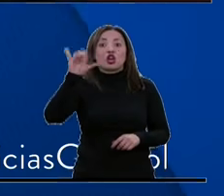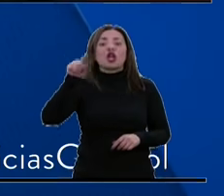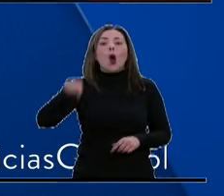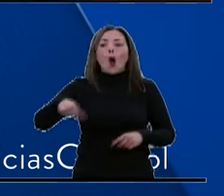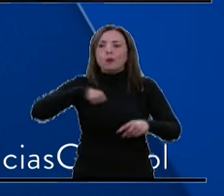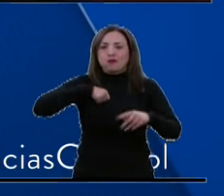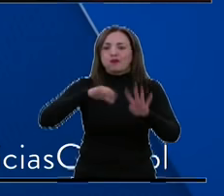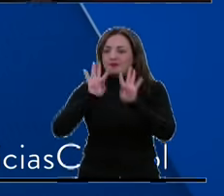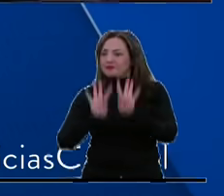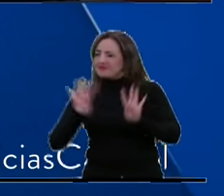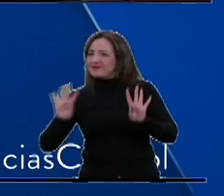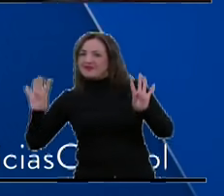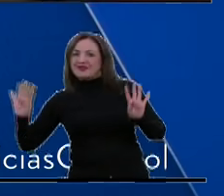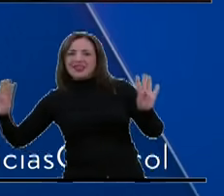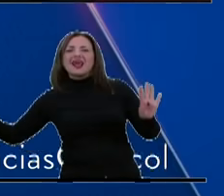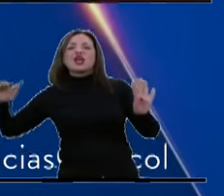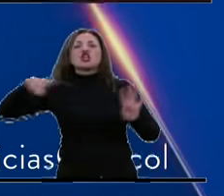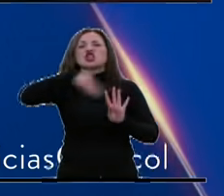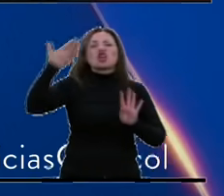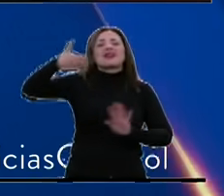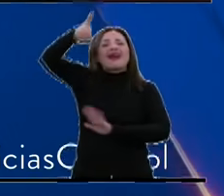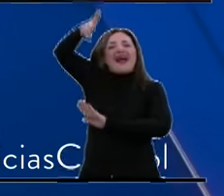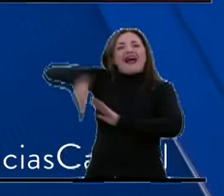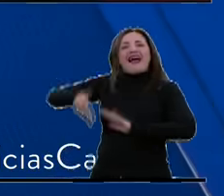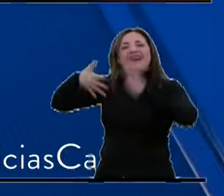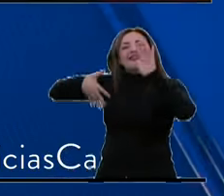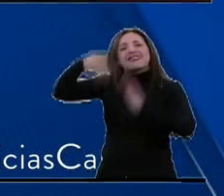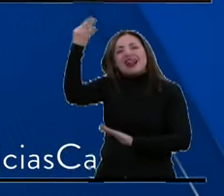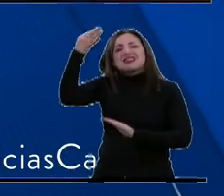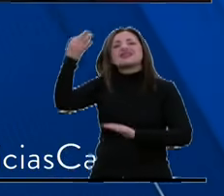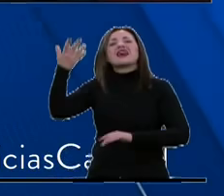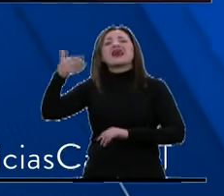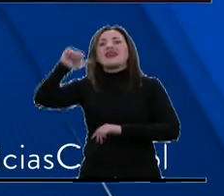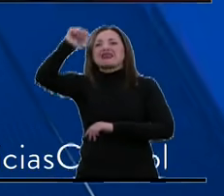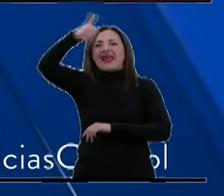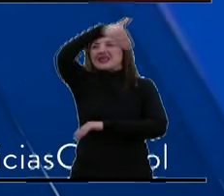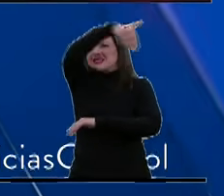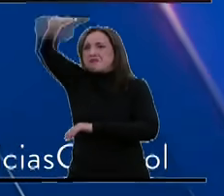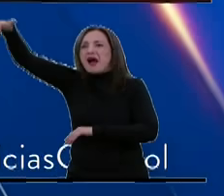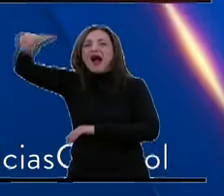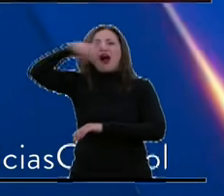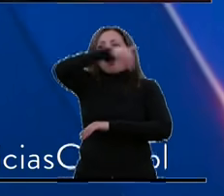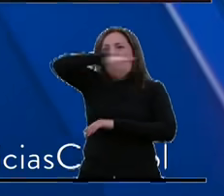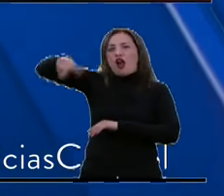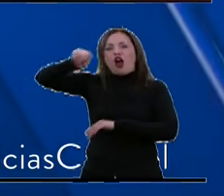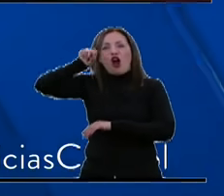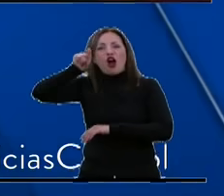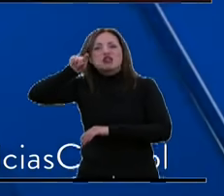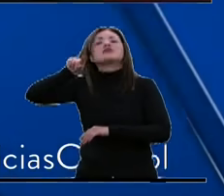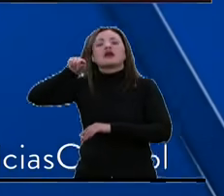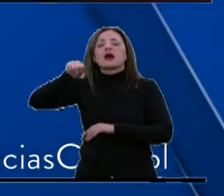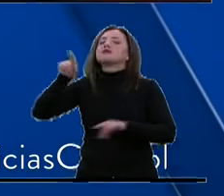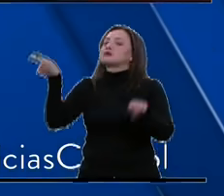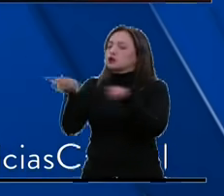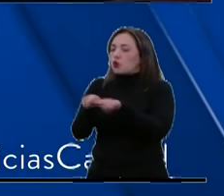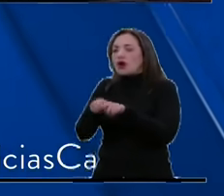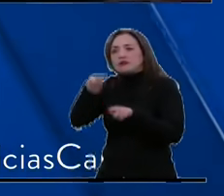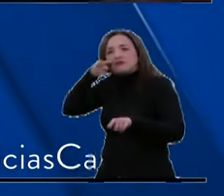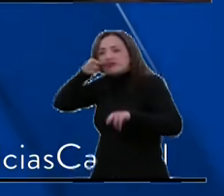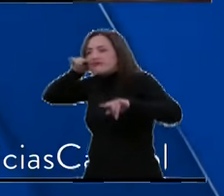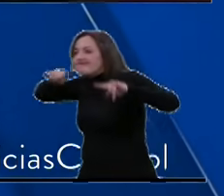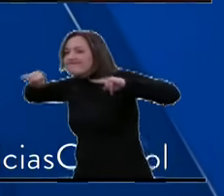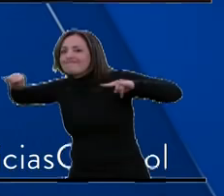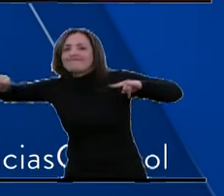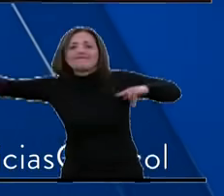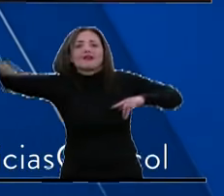alrededor de las calles 13 y 11 carreras décima interese vamos a estar también vigilando con todos los equipos